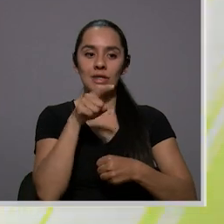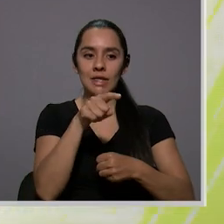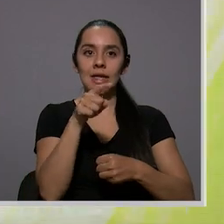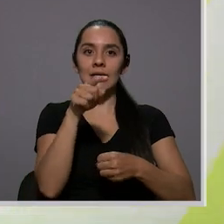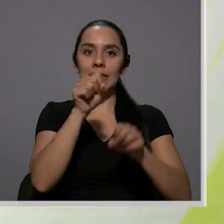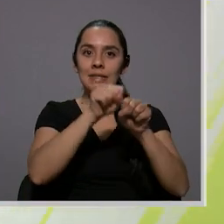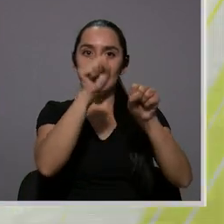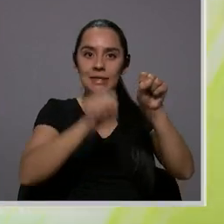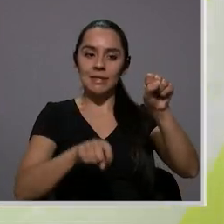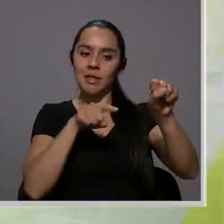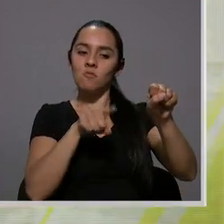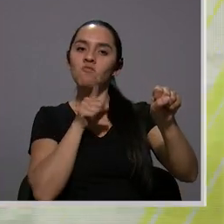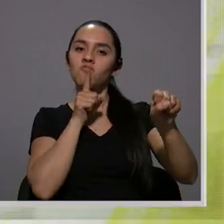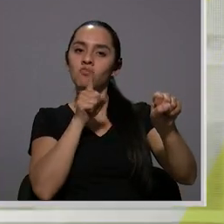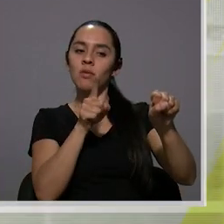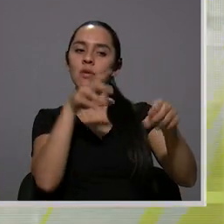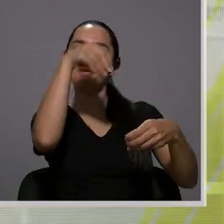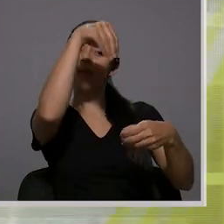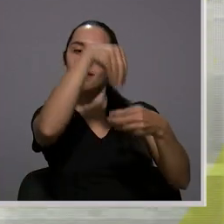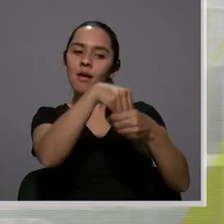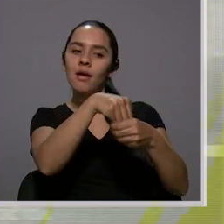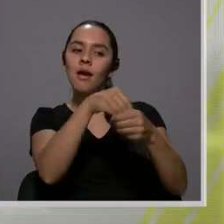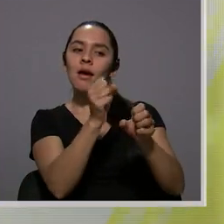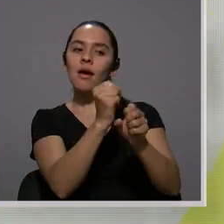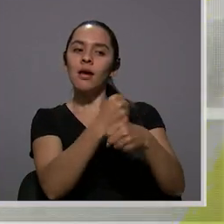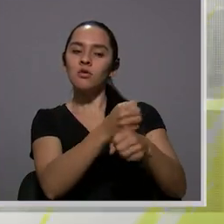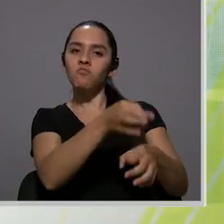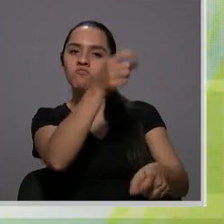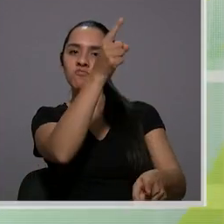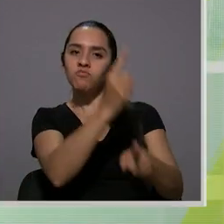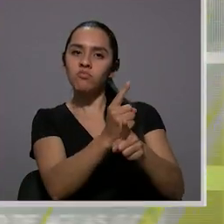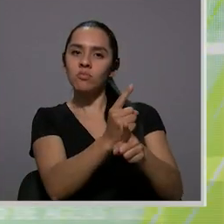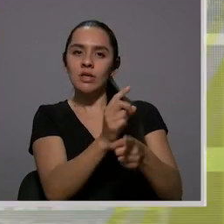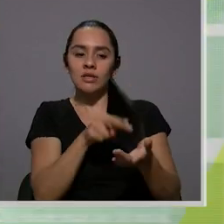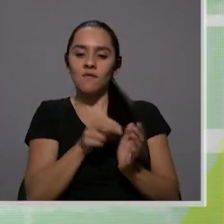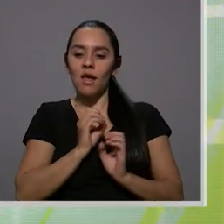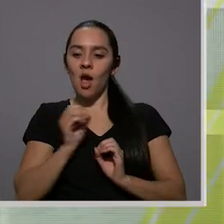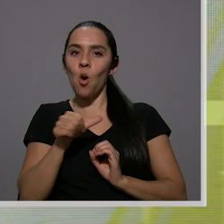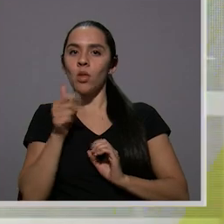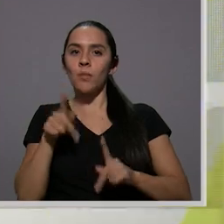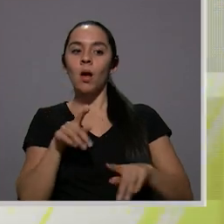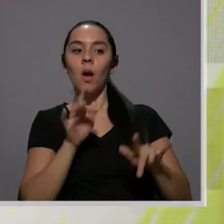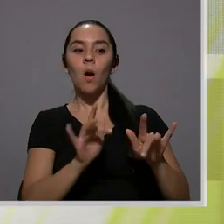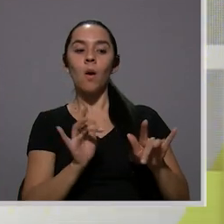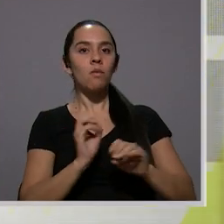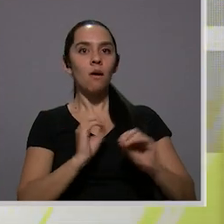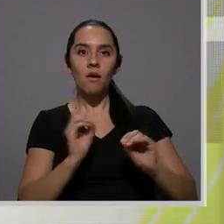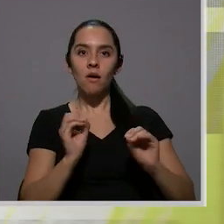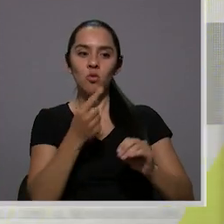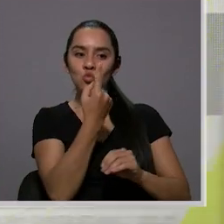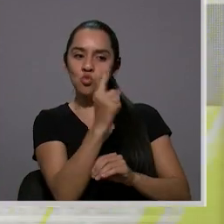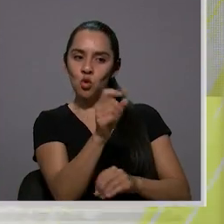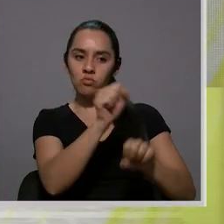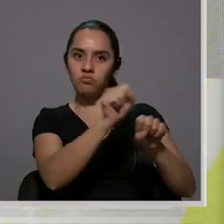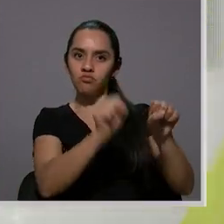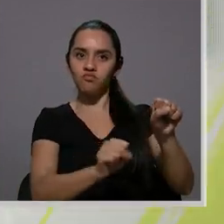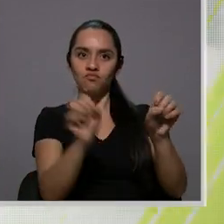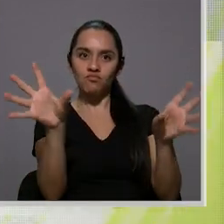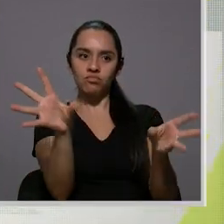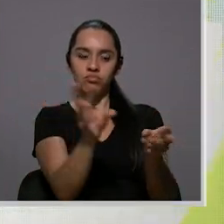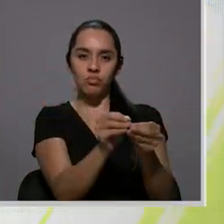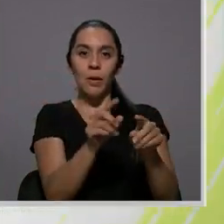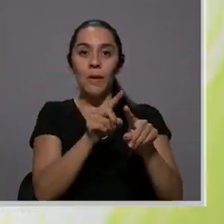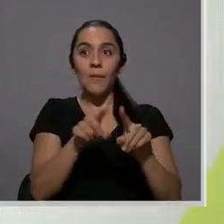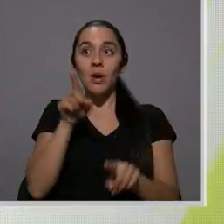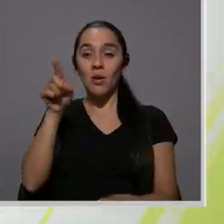sistema hizo íntegra y transparentemente lo que tenía que hacer que nadie lo pudo manipular eh pero esas experiencias